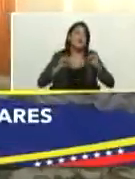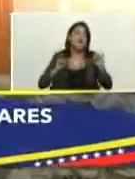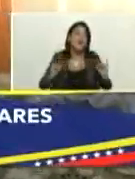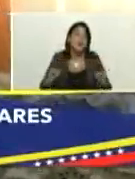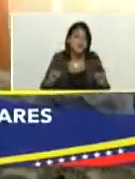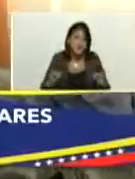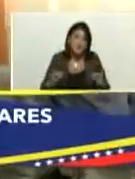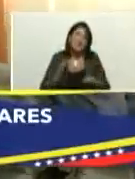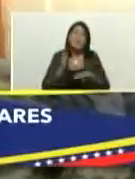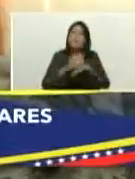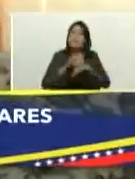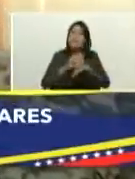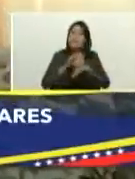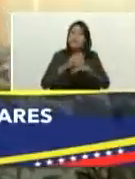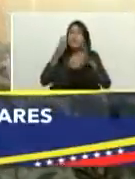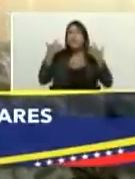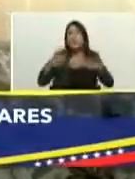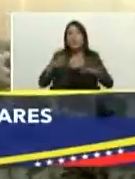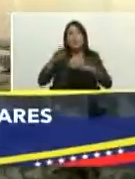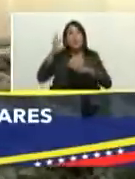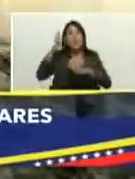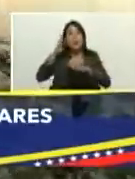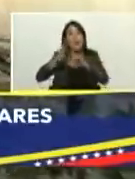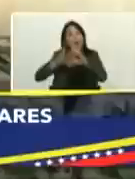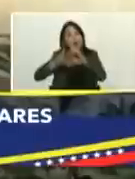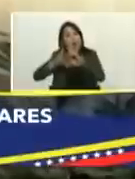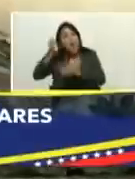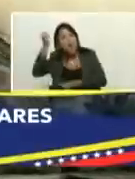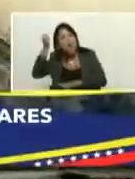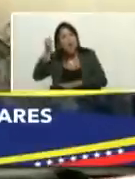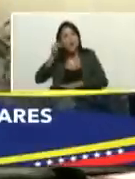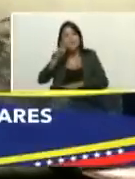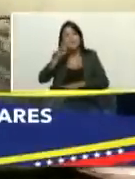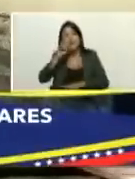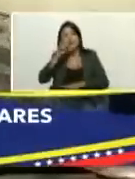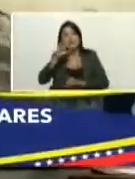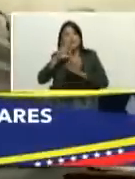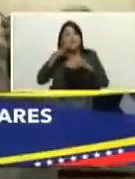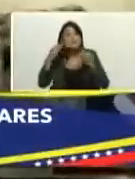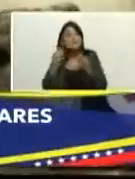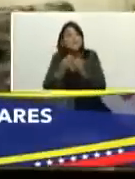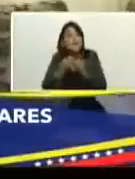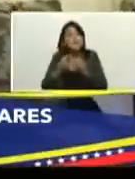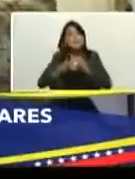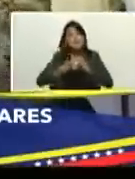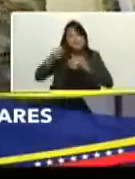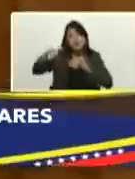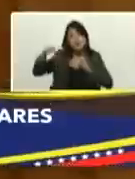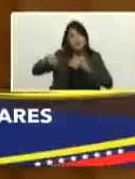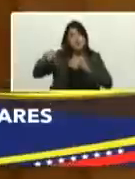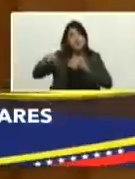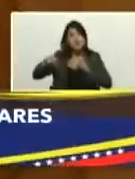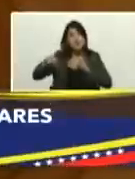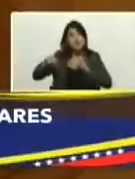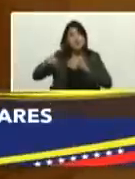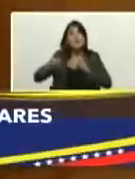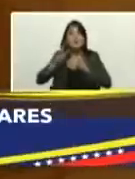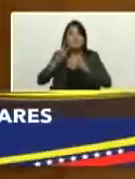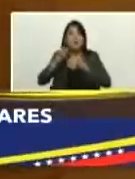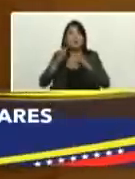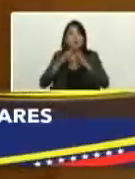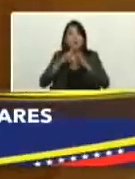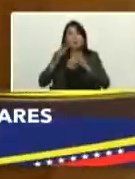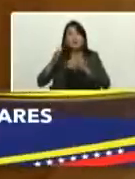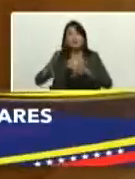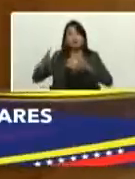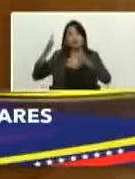hoy se está haciendo realidad los sueños de 20 familias. 20 familias que el día de hoy se le van a entregar 20 viviendas